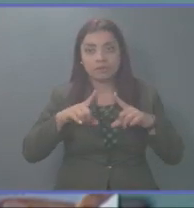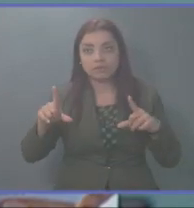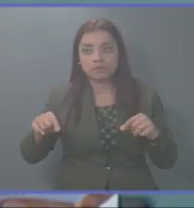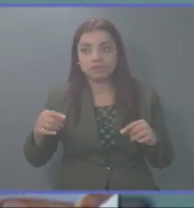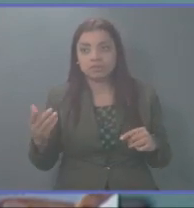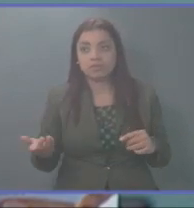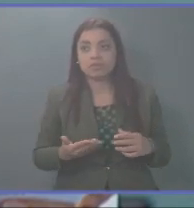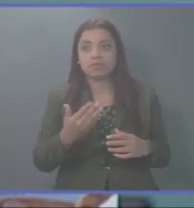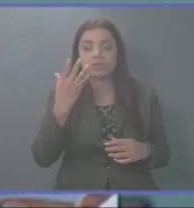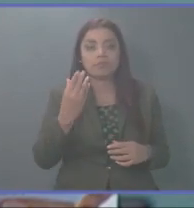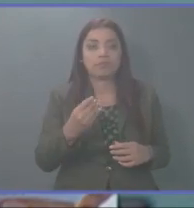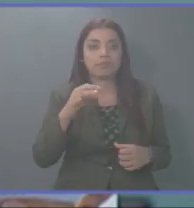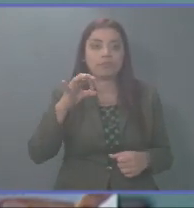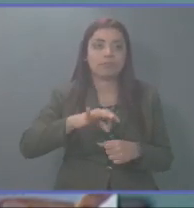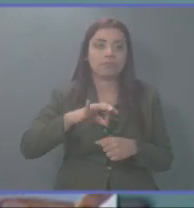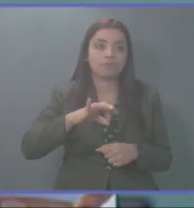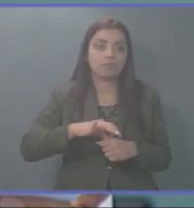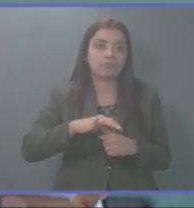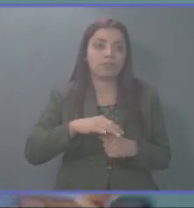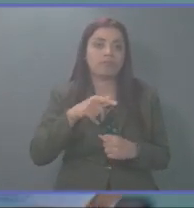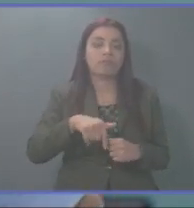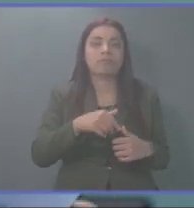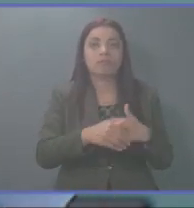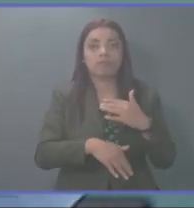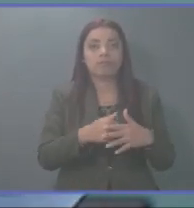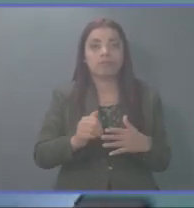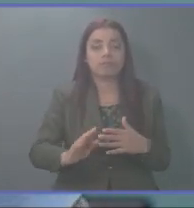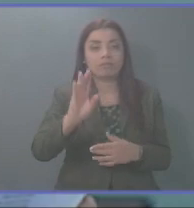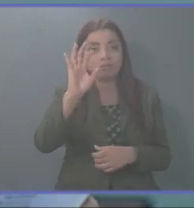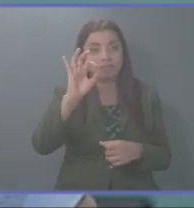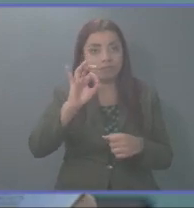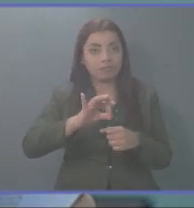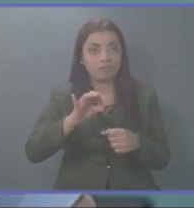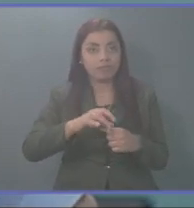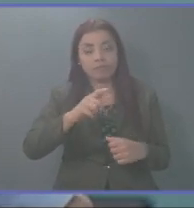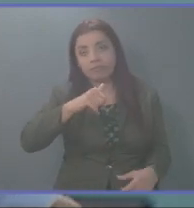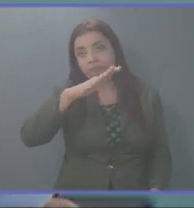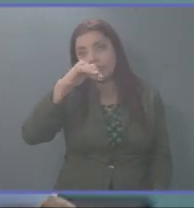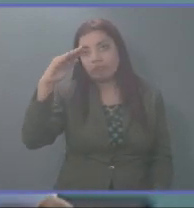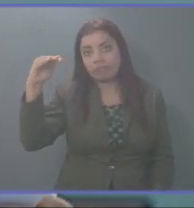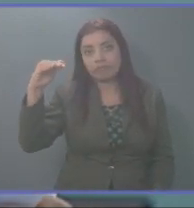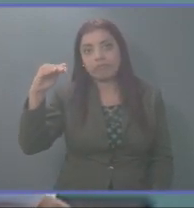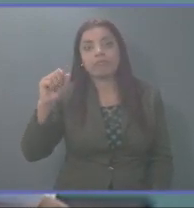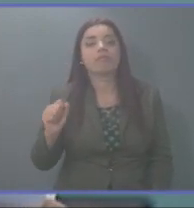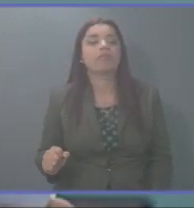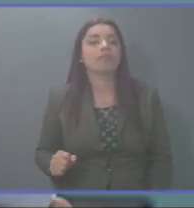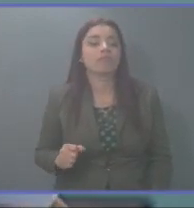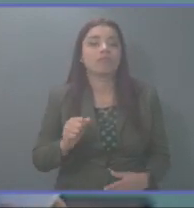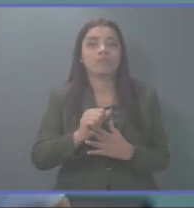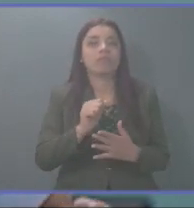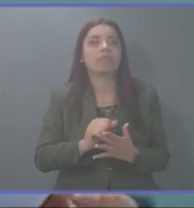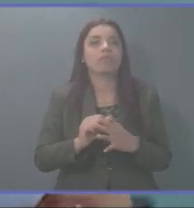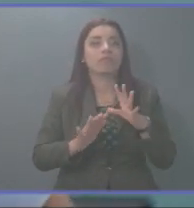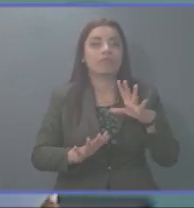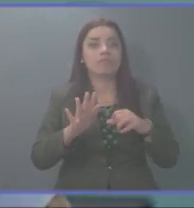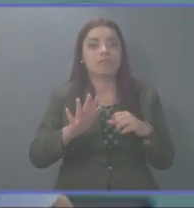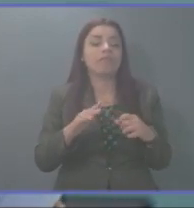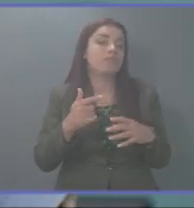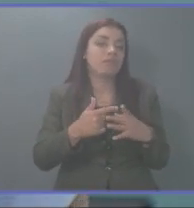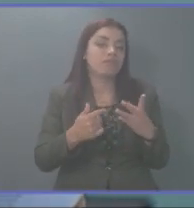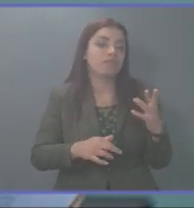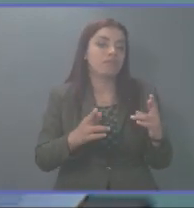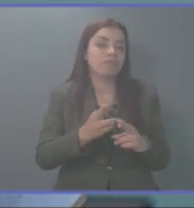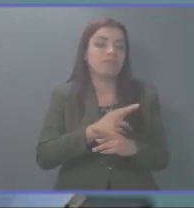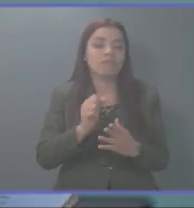tardar el día de las elecciones antes del cierre de la votación en el territorio nacional. Artículo 15. Refórmase